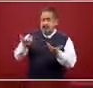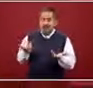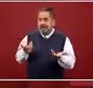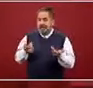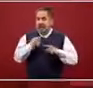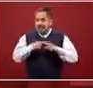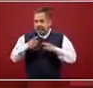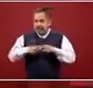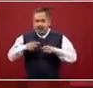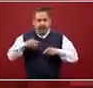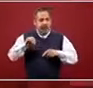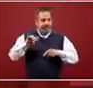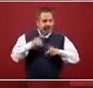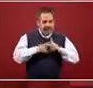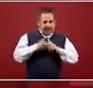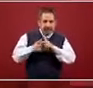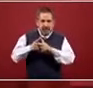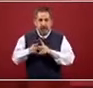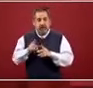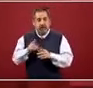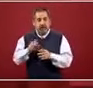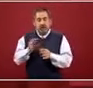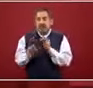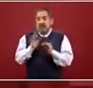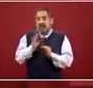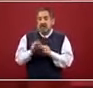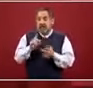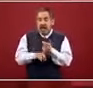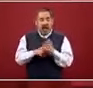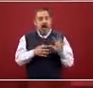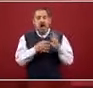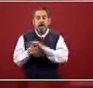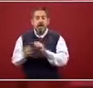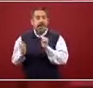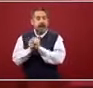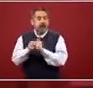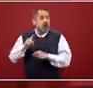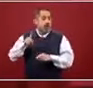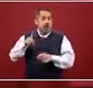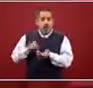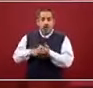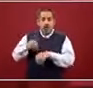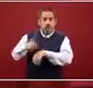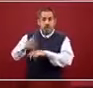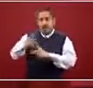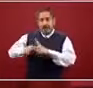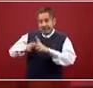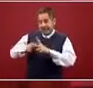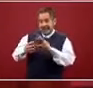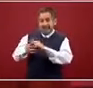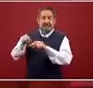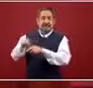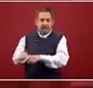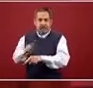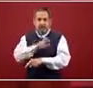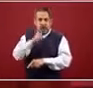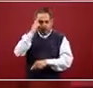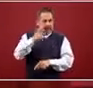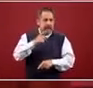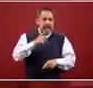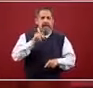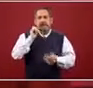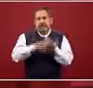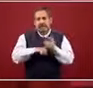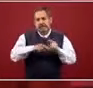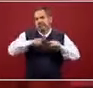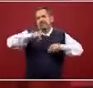distintas materias que son exactas en la medida en que aluden o acuden a los números, pero que reconocen la incertidumbre